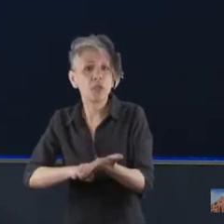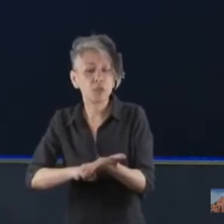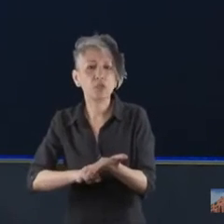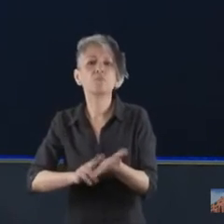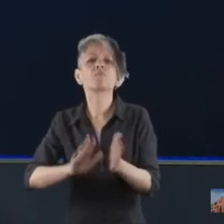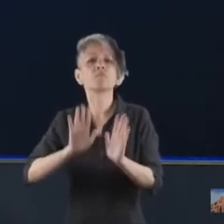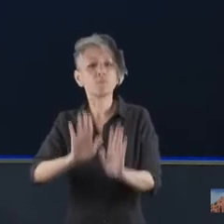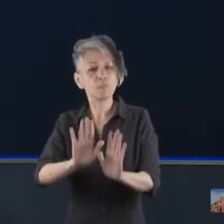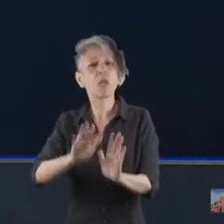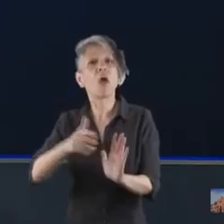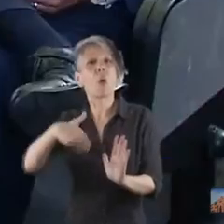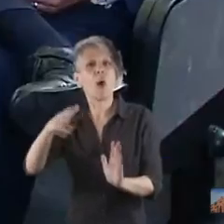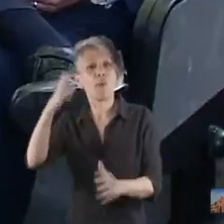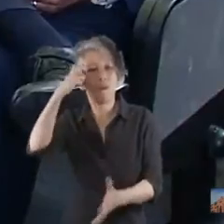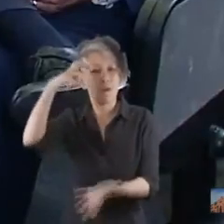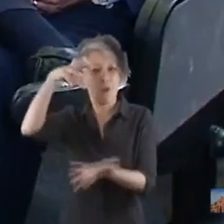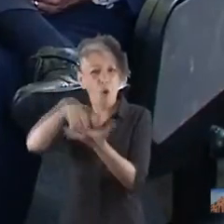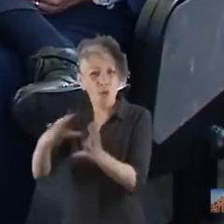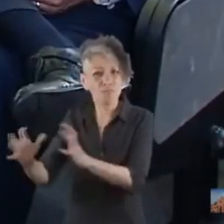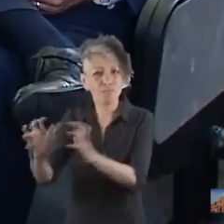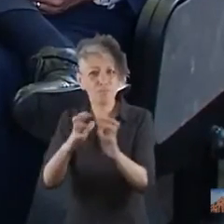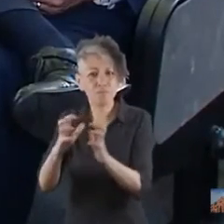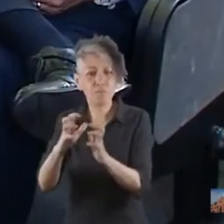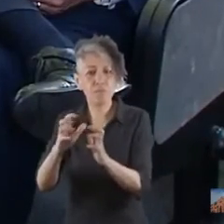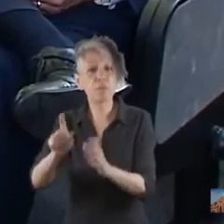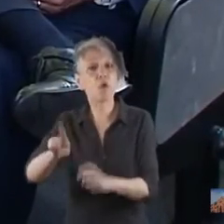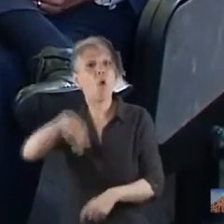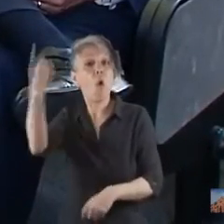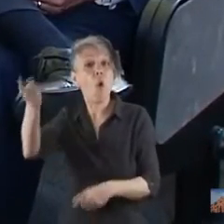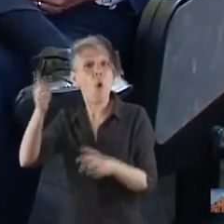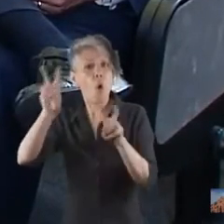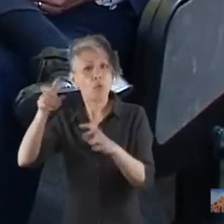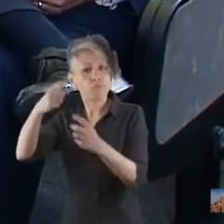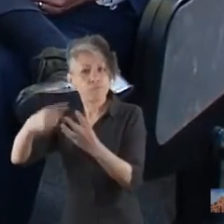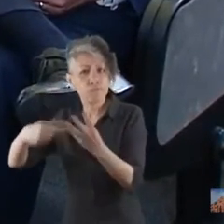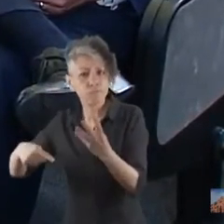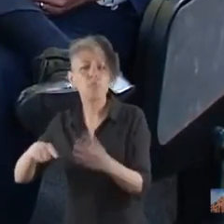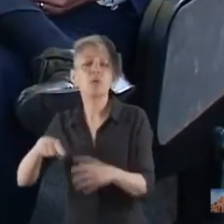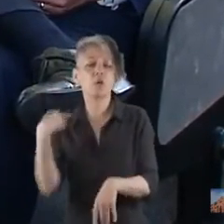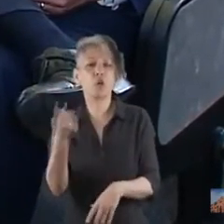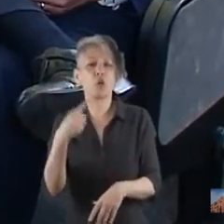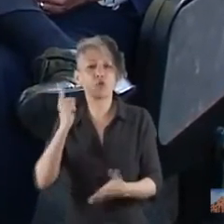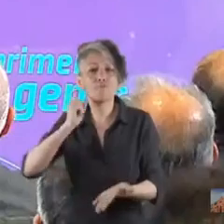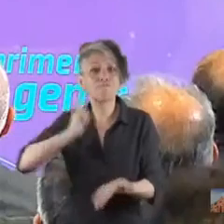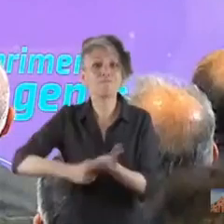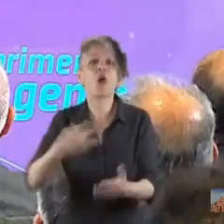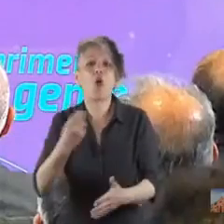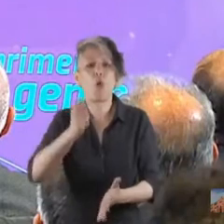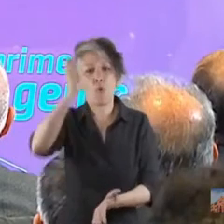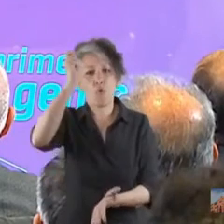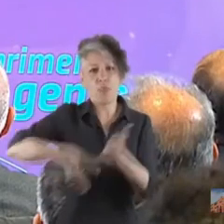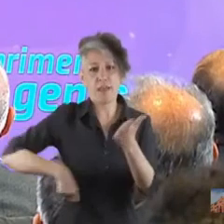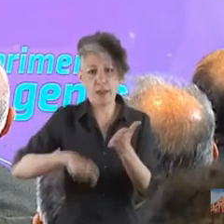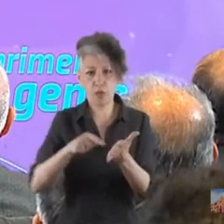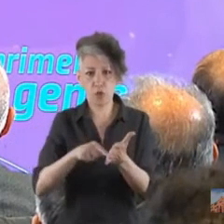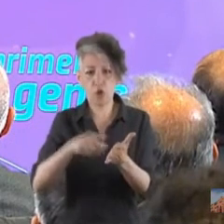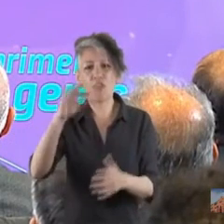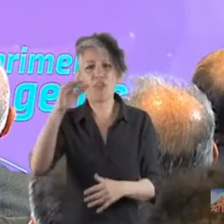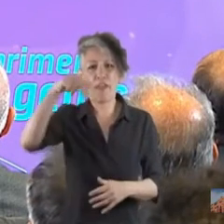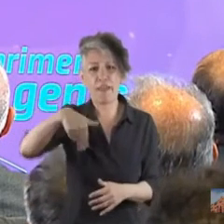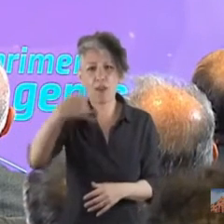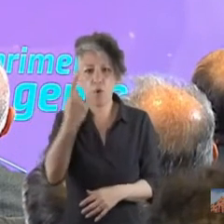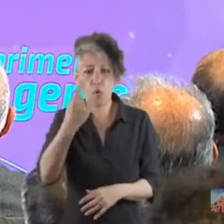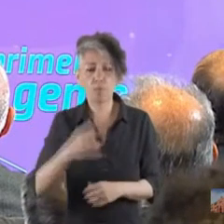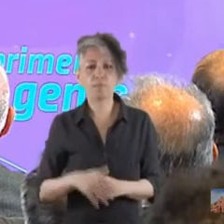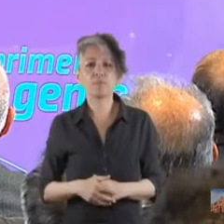tratamiento en el congreso pero el resto de los temas lo vamos a avanzar por decreto de necesidad y urgencia la segunda